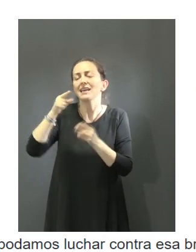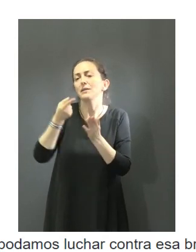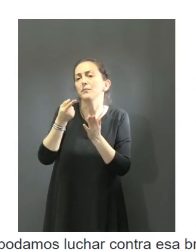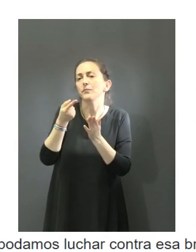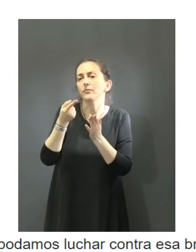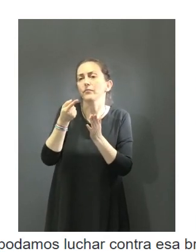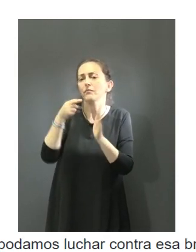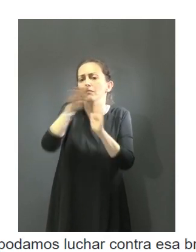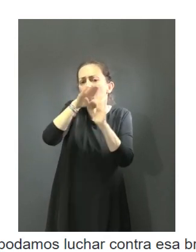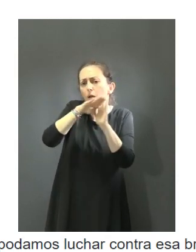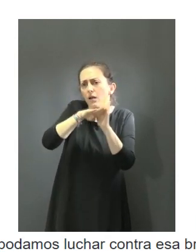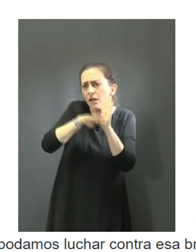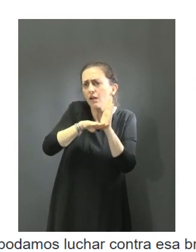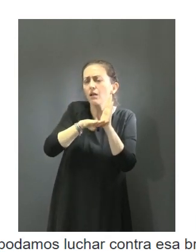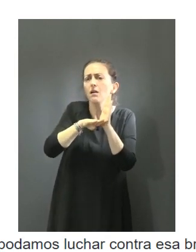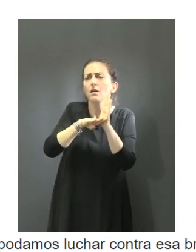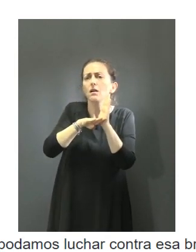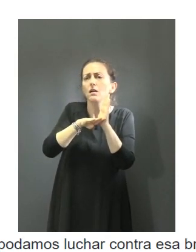itinerarios